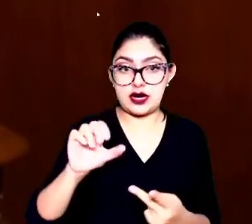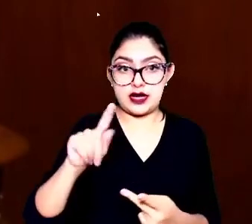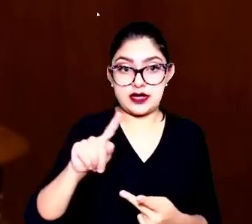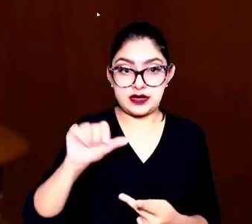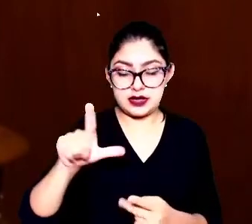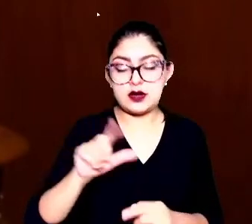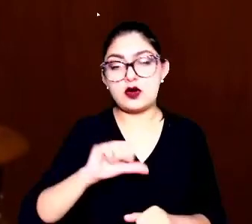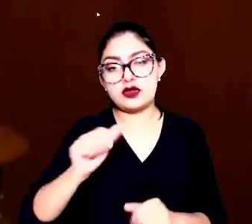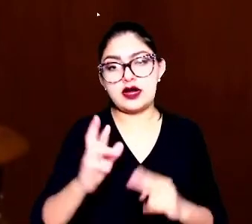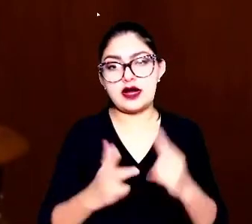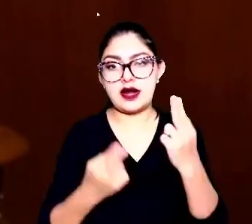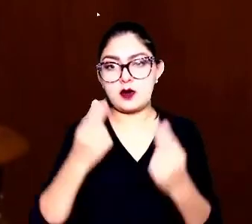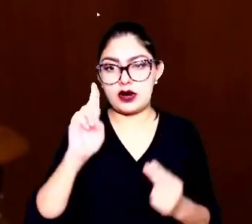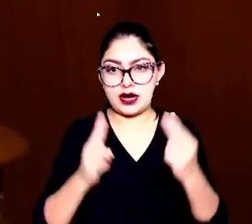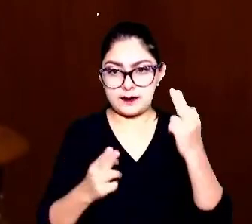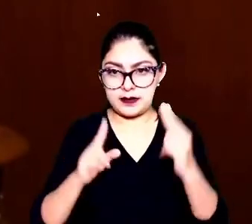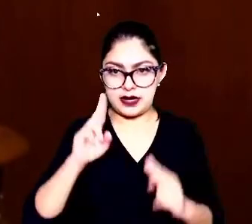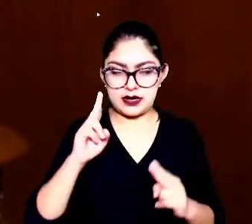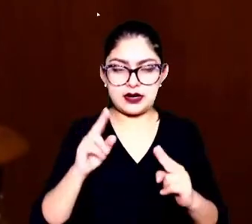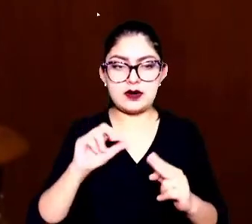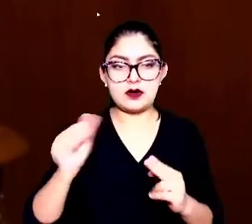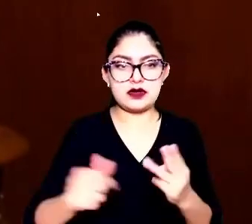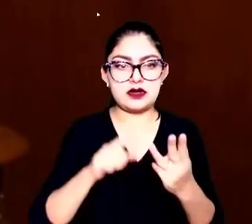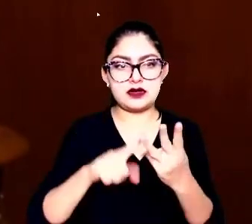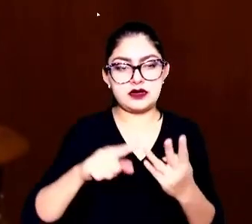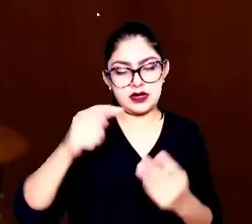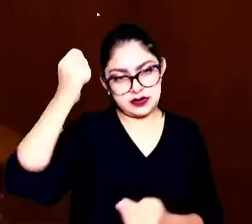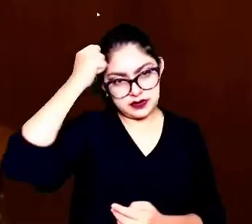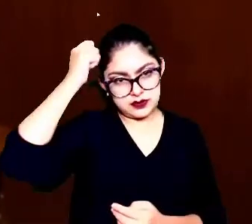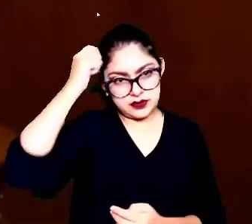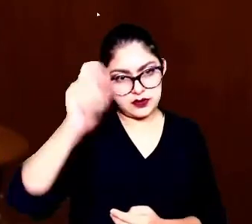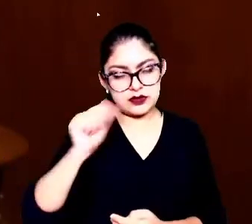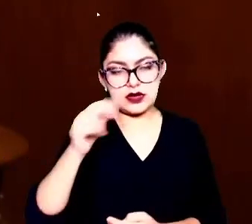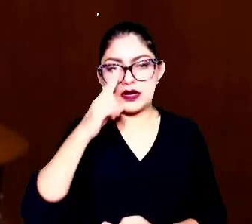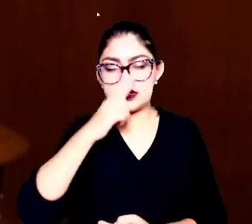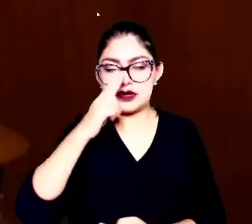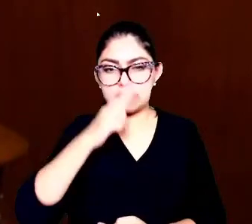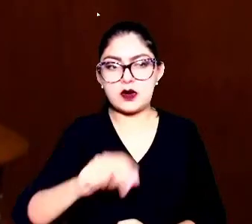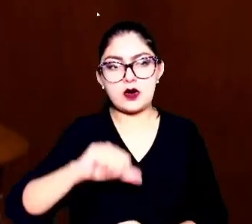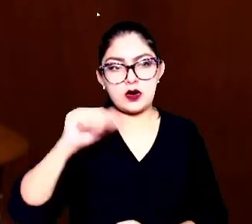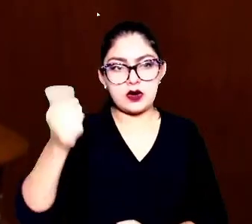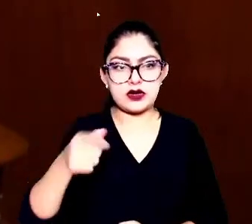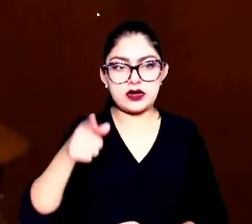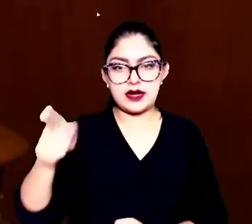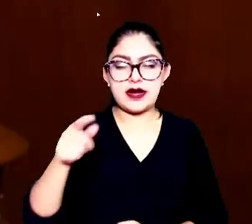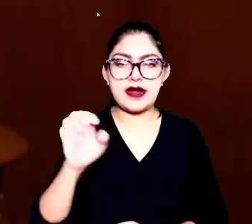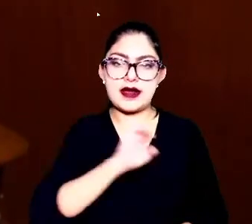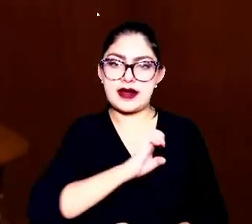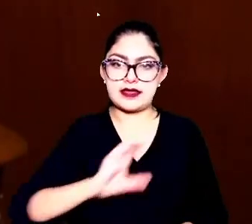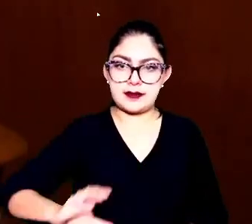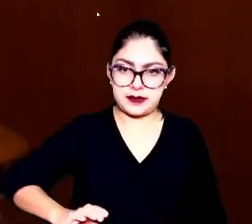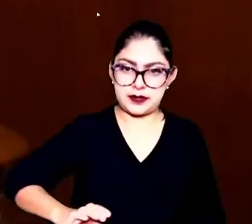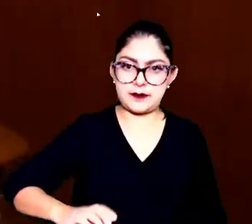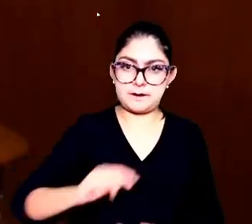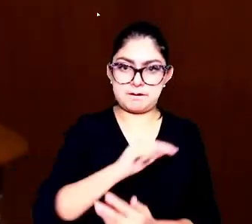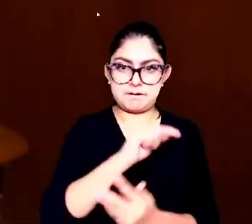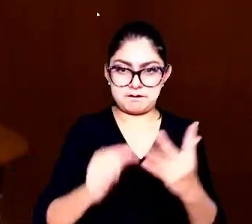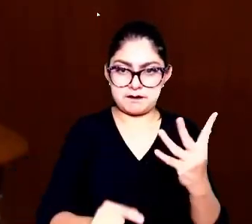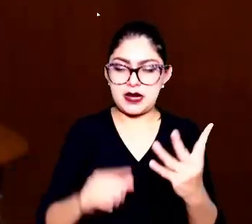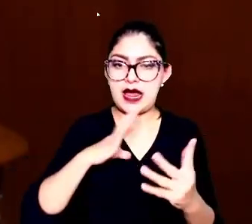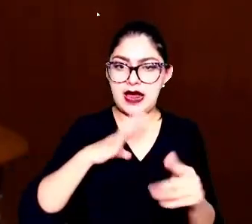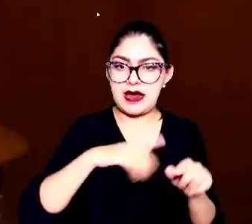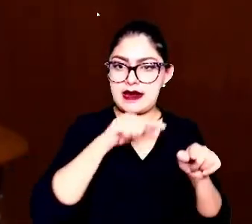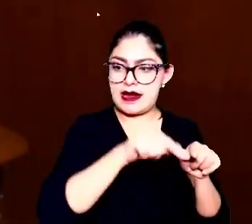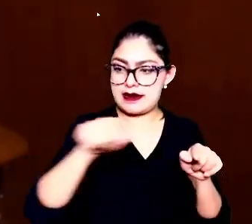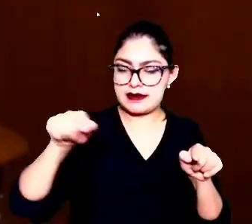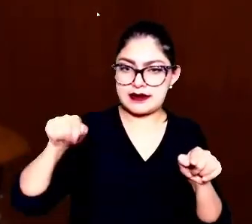Tlalnepantla una en Texcoco una Nezahualcóyotl y un en Ecatepec donde se registra la mayor actividad industrial